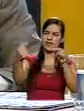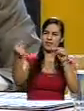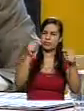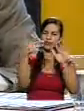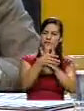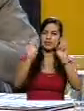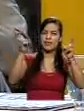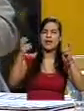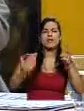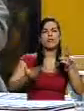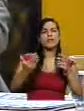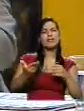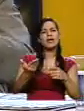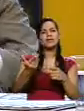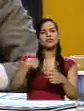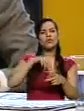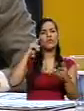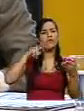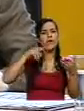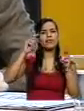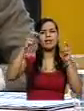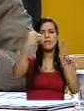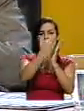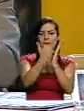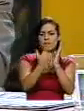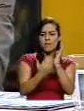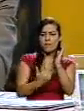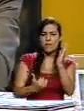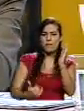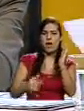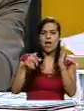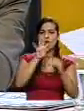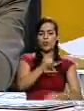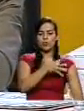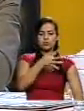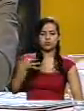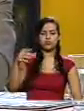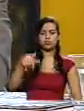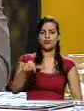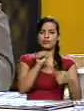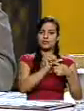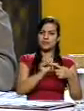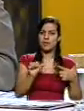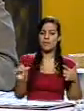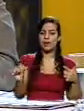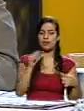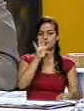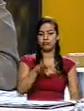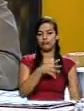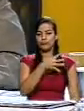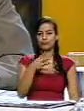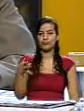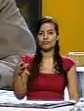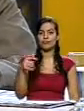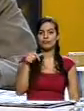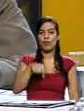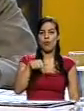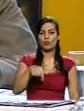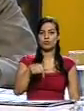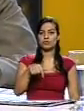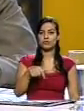que es la agenda que tenemos nosotros en la semana, o más que todo en el día de hoy, porque hay una serie de